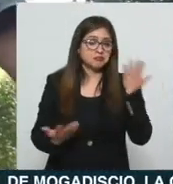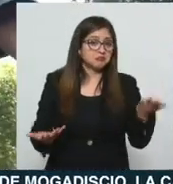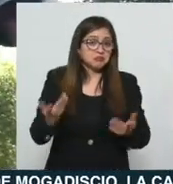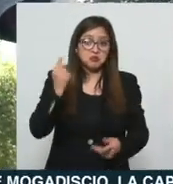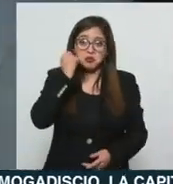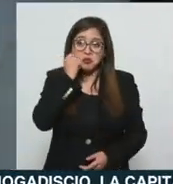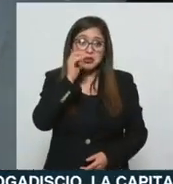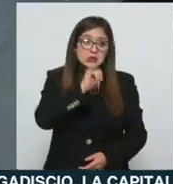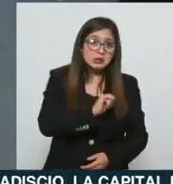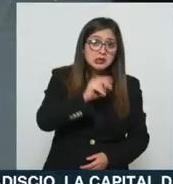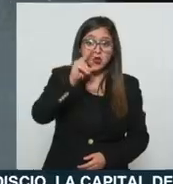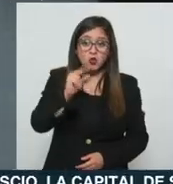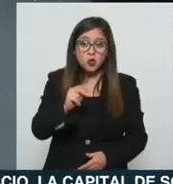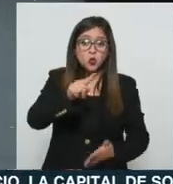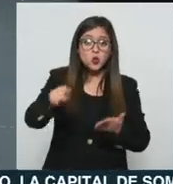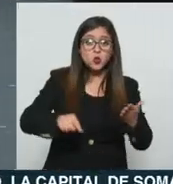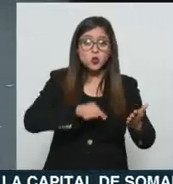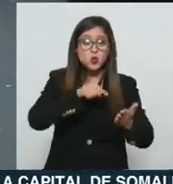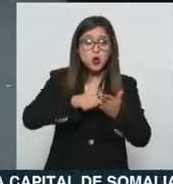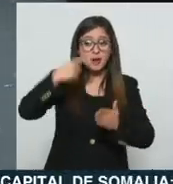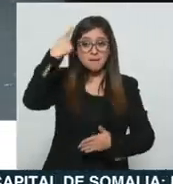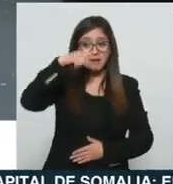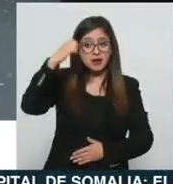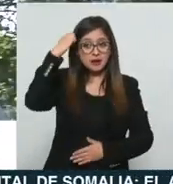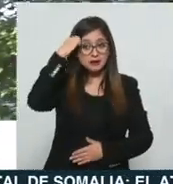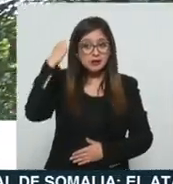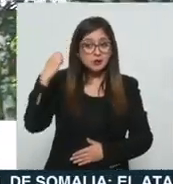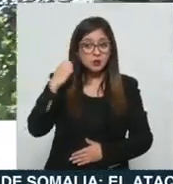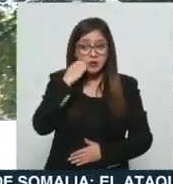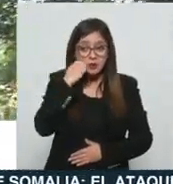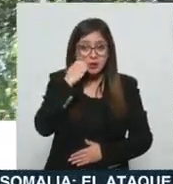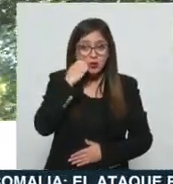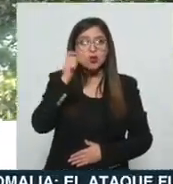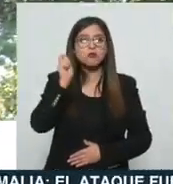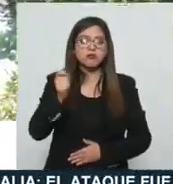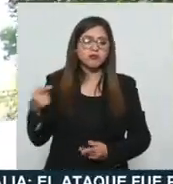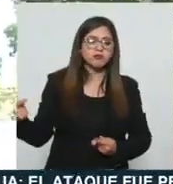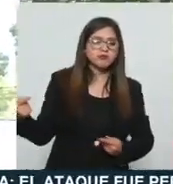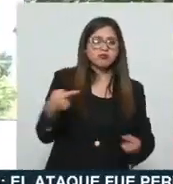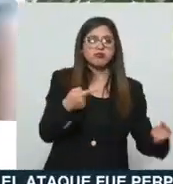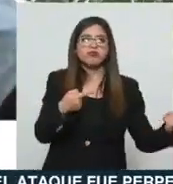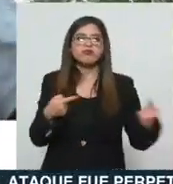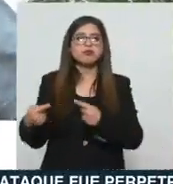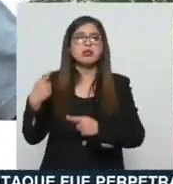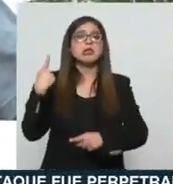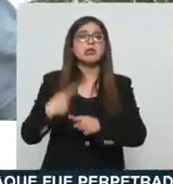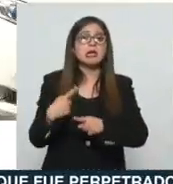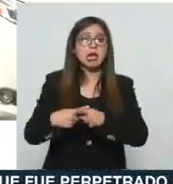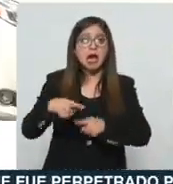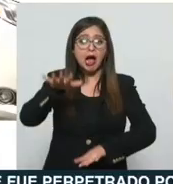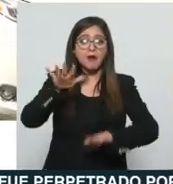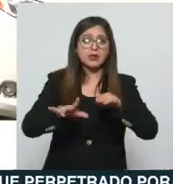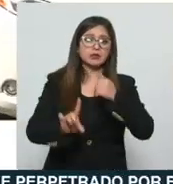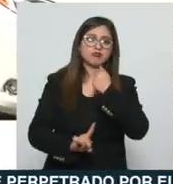u otra, tener un espacio en la calle se ha convertido en una disputa que no siempre acaba